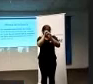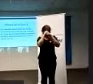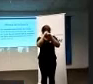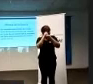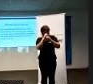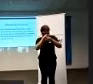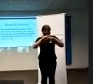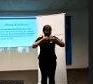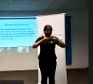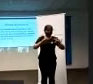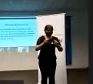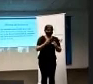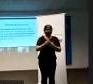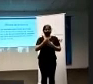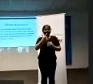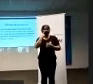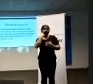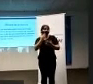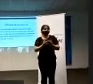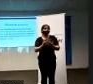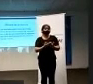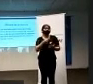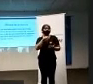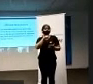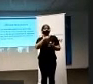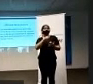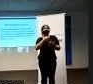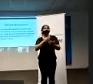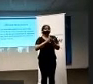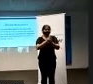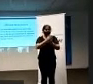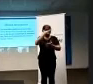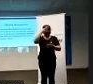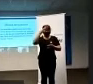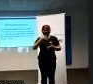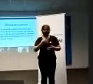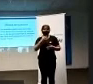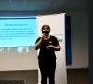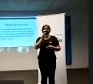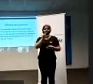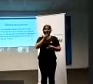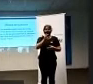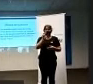2 dosis, la eficacia fue del 79.3%. Siguiente.